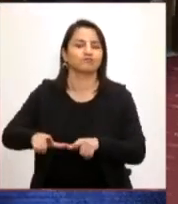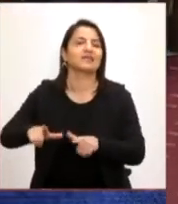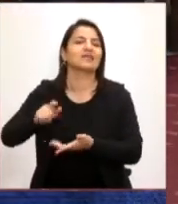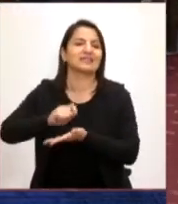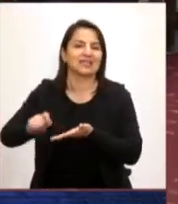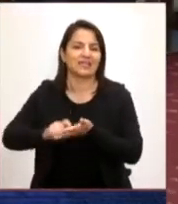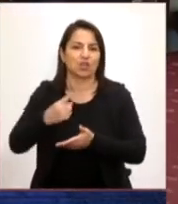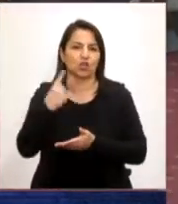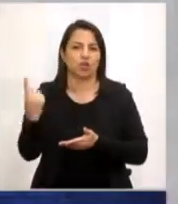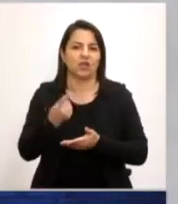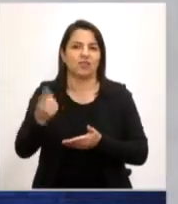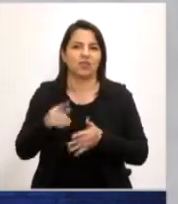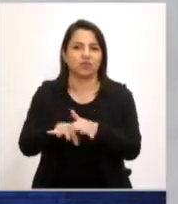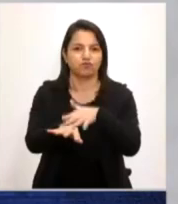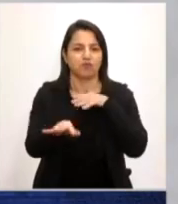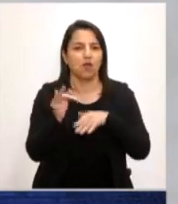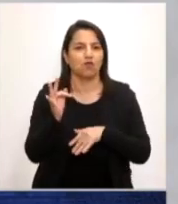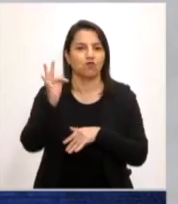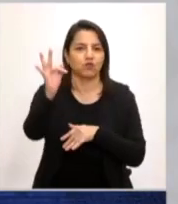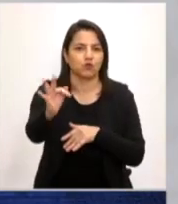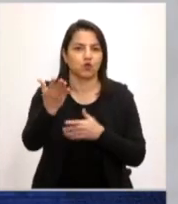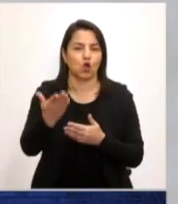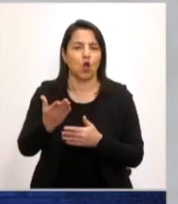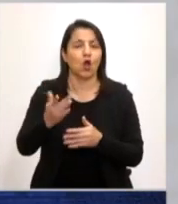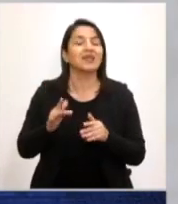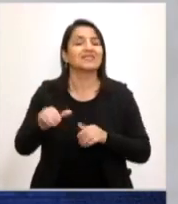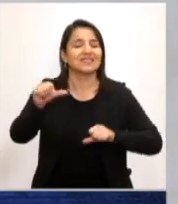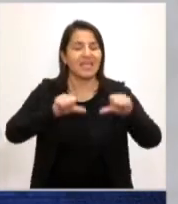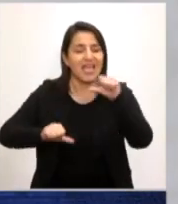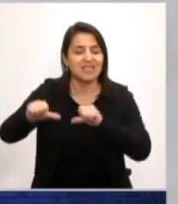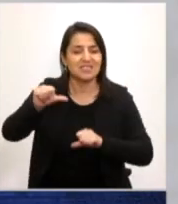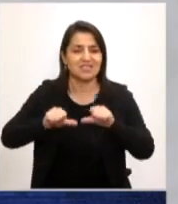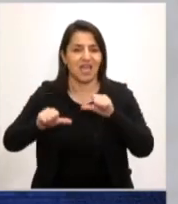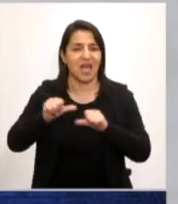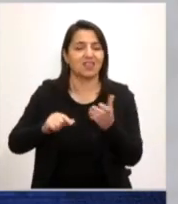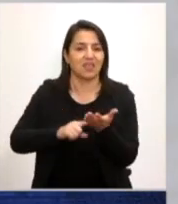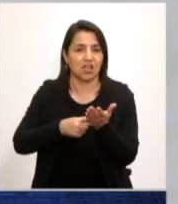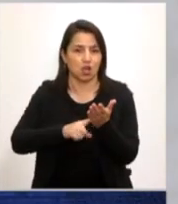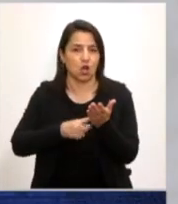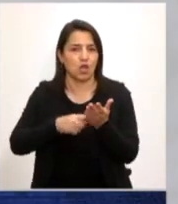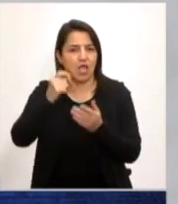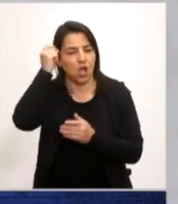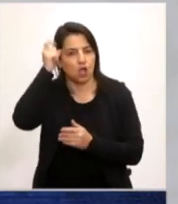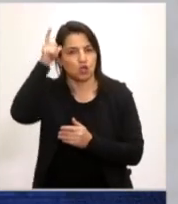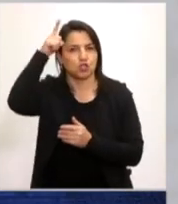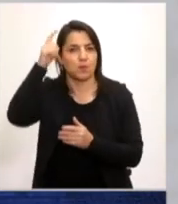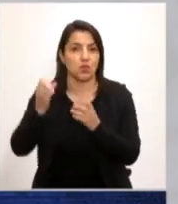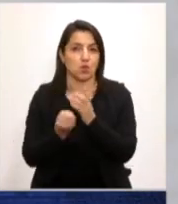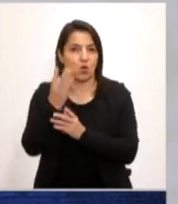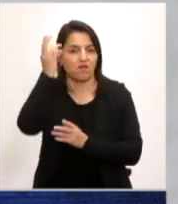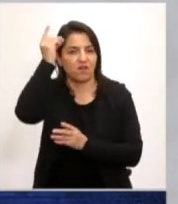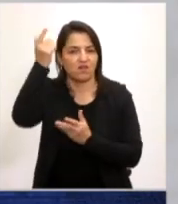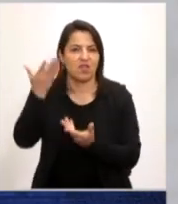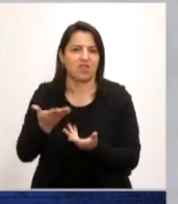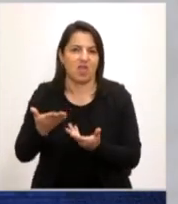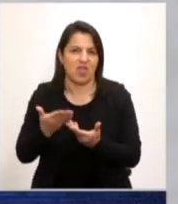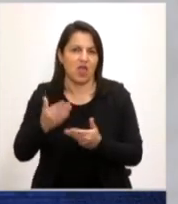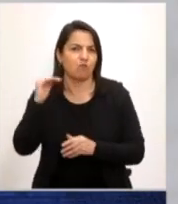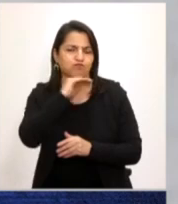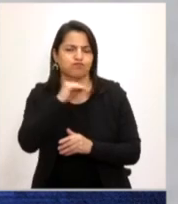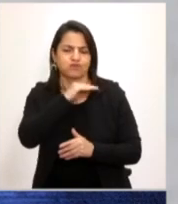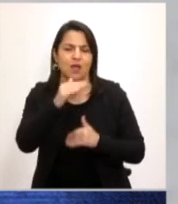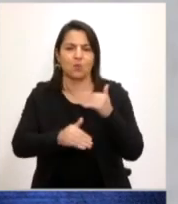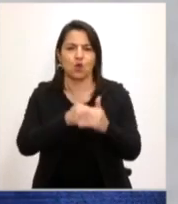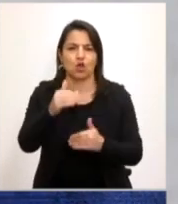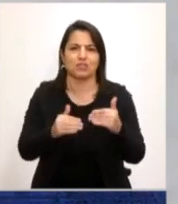Ciencia, Tecnología, Conocimiento e Innovación, que se proyecta para dinamizar nuestros procesos legislativos, hacer más eficiente nuestro trabajo